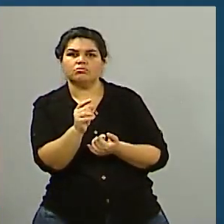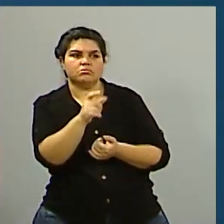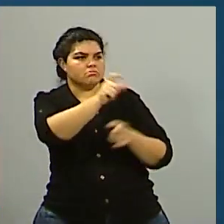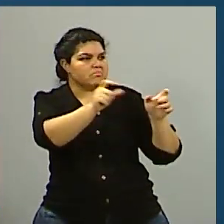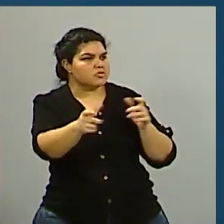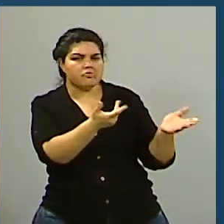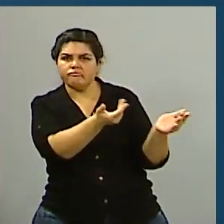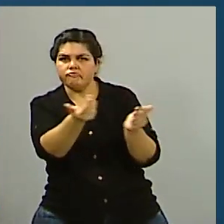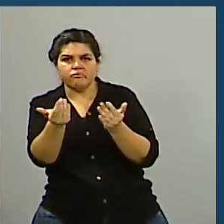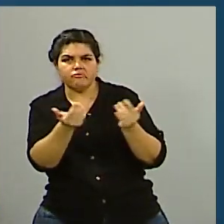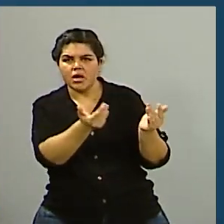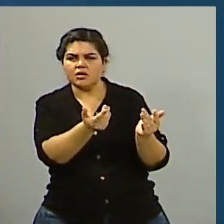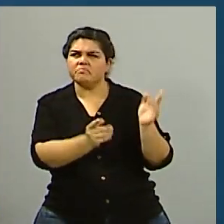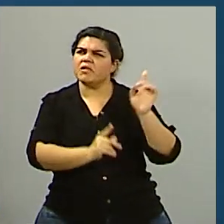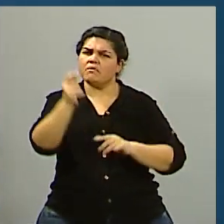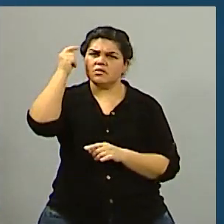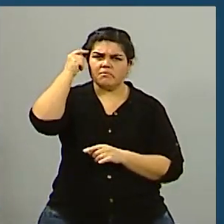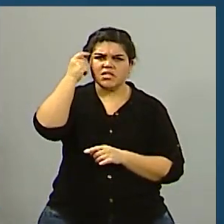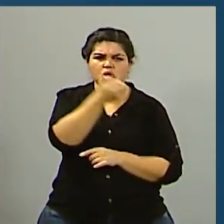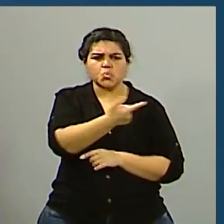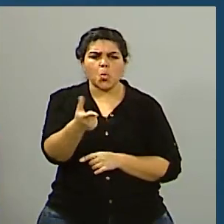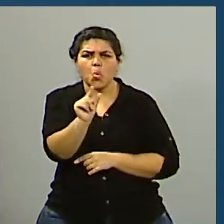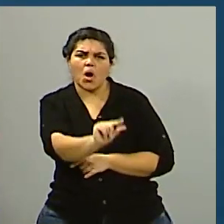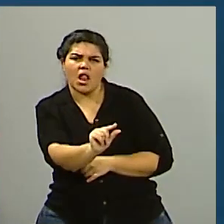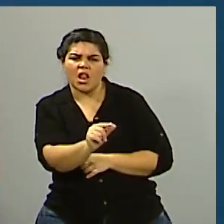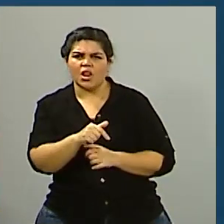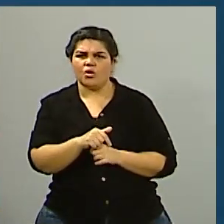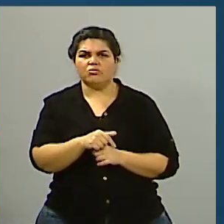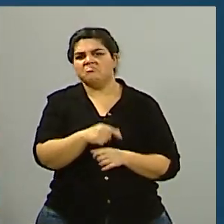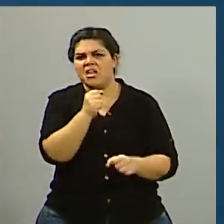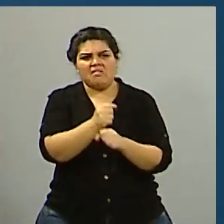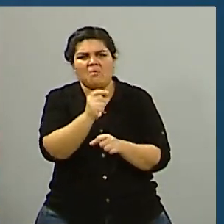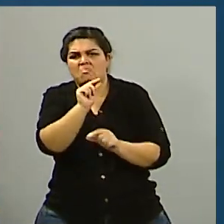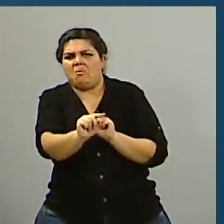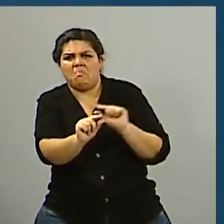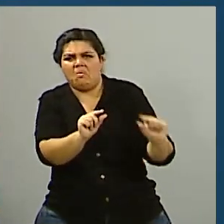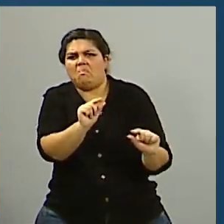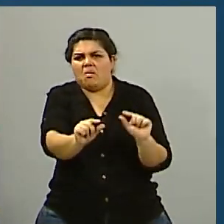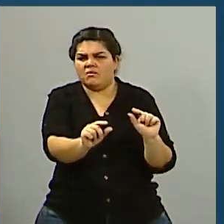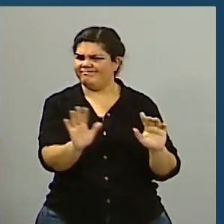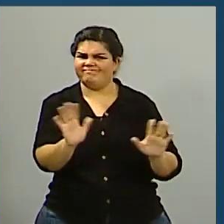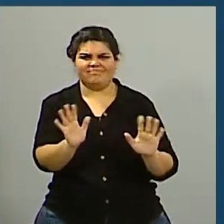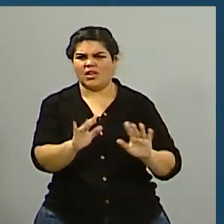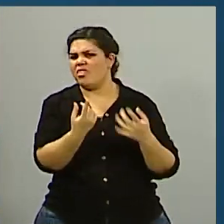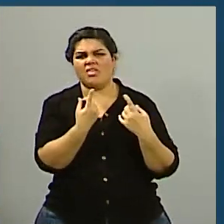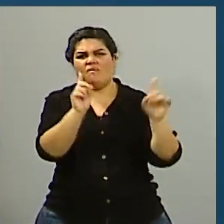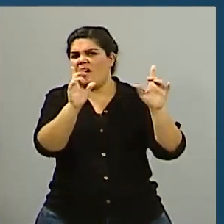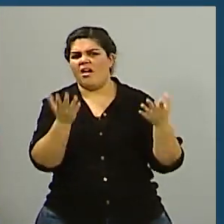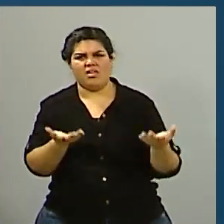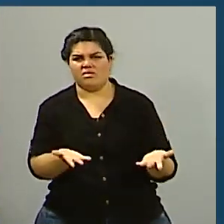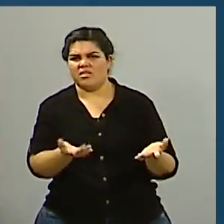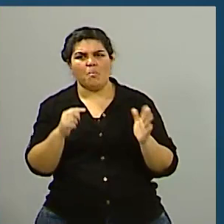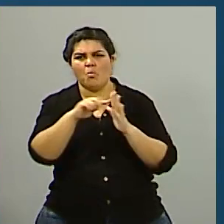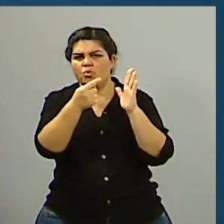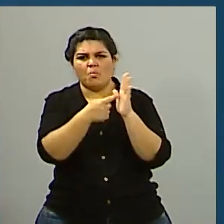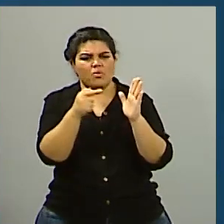pagaban, o la poca actividad, etcétera. Y en realidad eso es relativo porque cada año es distinto desde el punto de vista de lo que el mercado da como